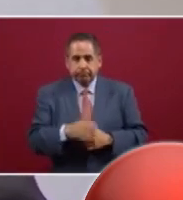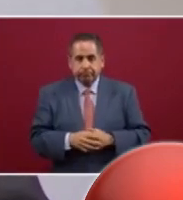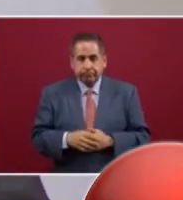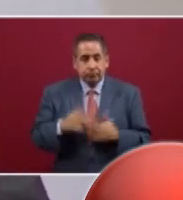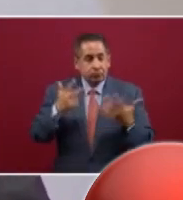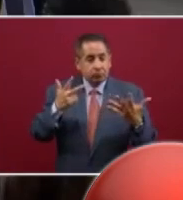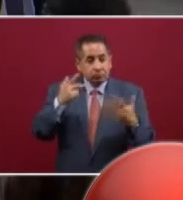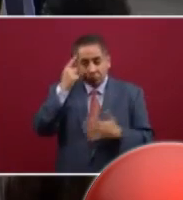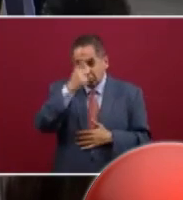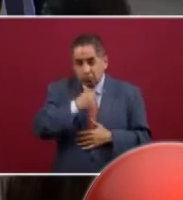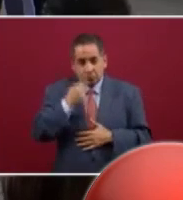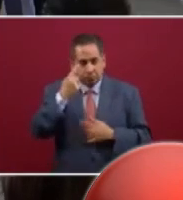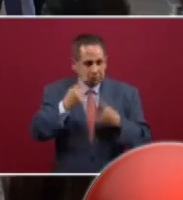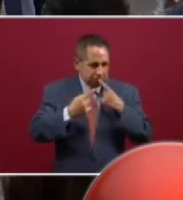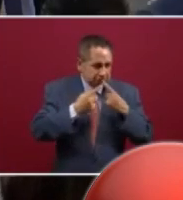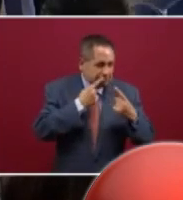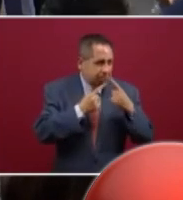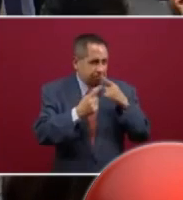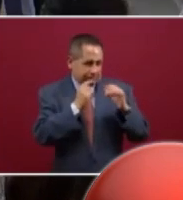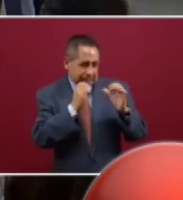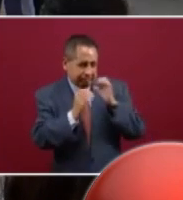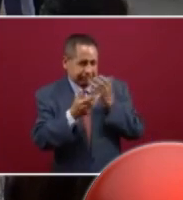8 horas.